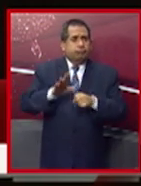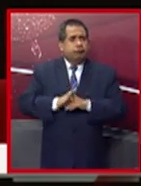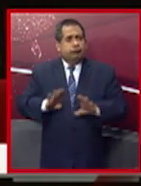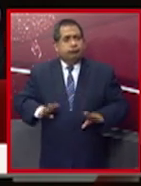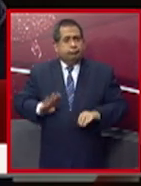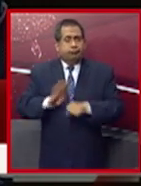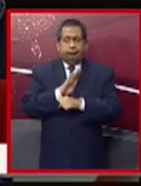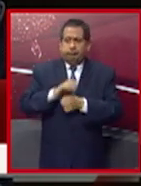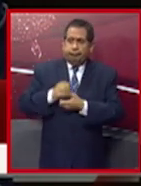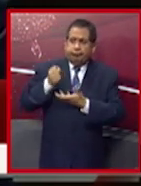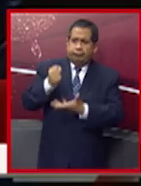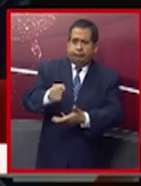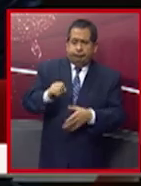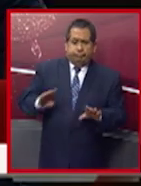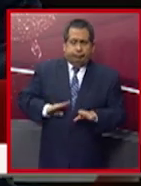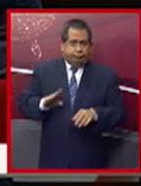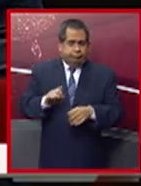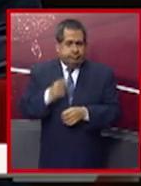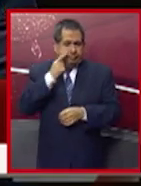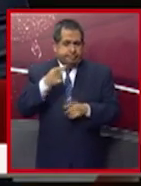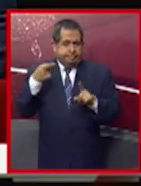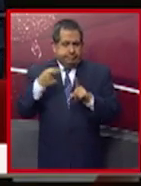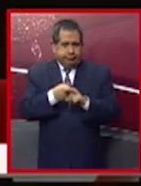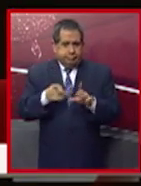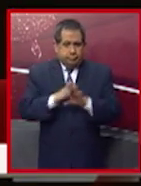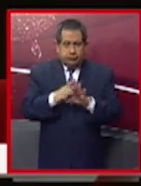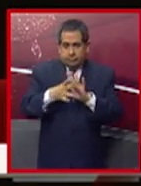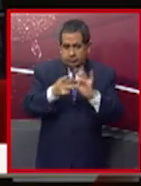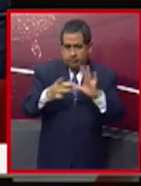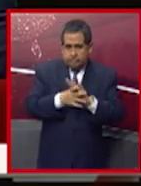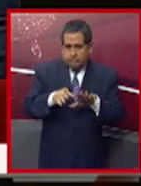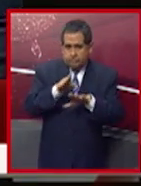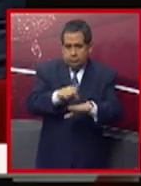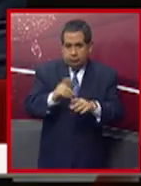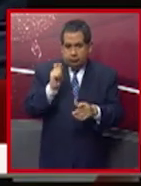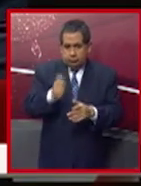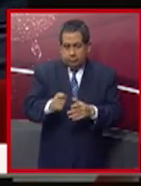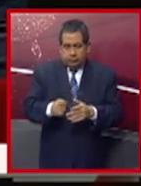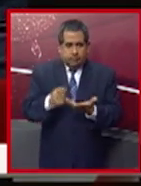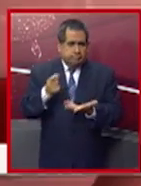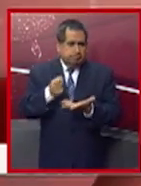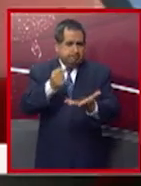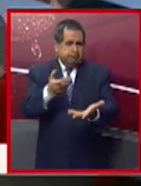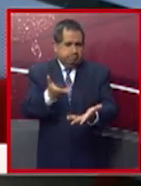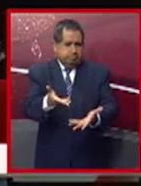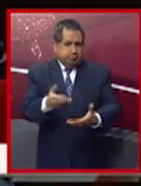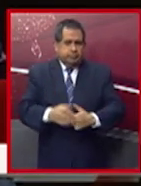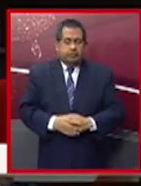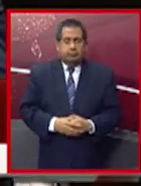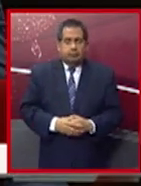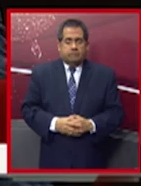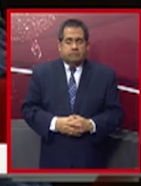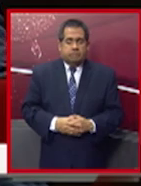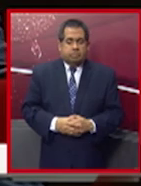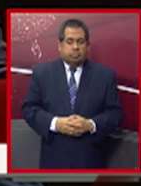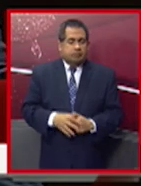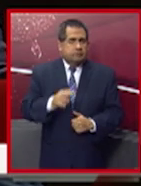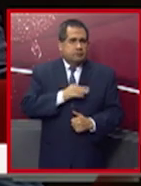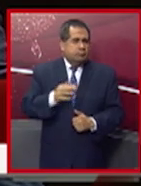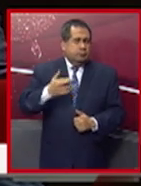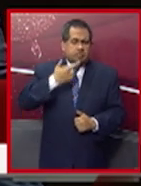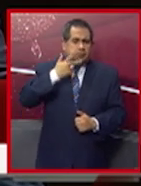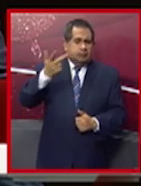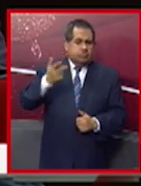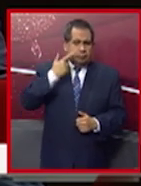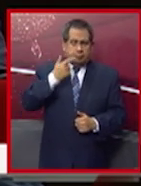dicho recurso, así como el impacto que se generaría con dicha propuesta. ¿Qué pudiera resultar mejor